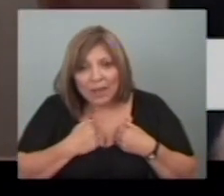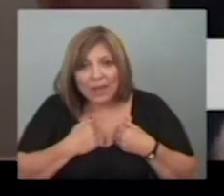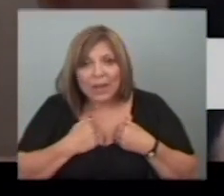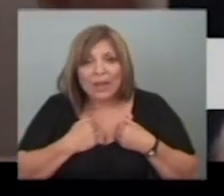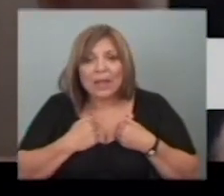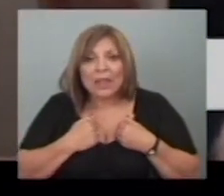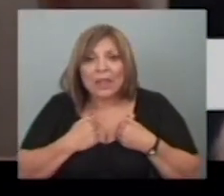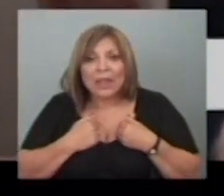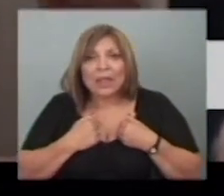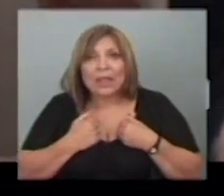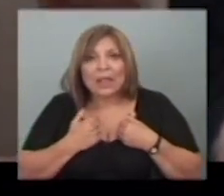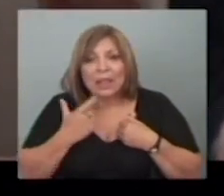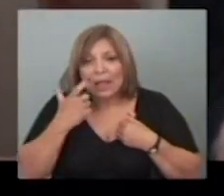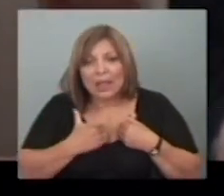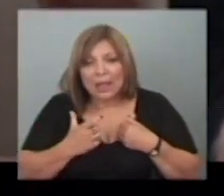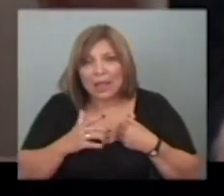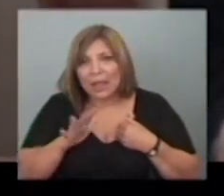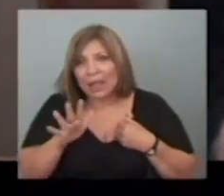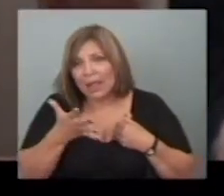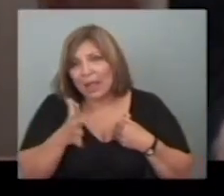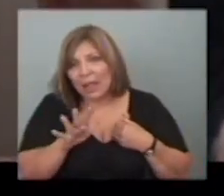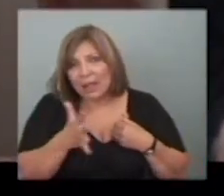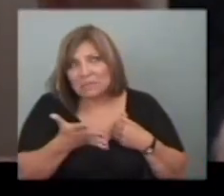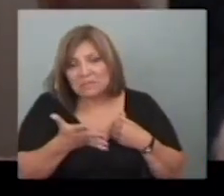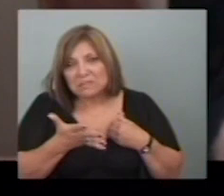género ya desde los